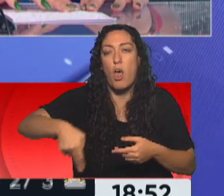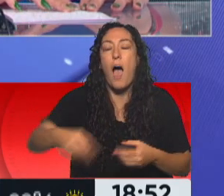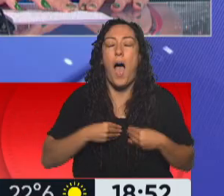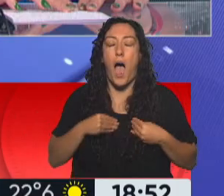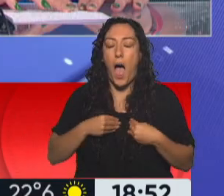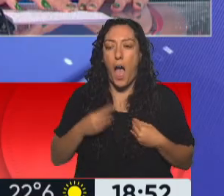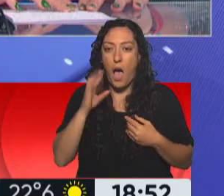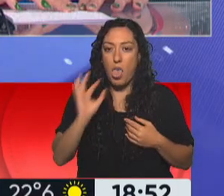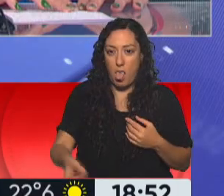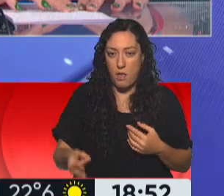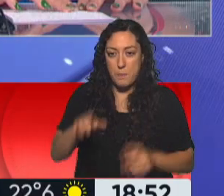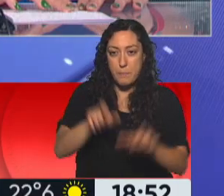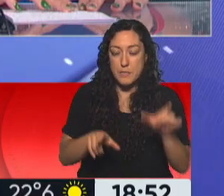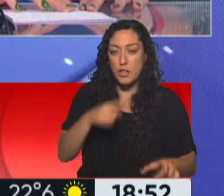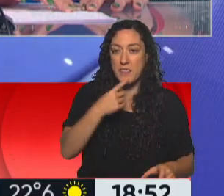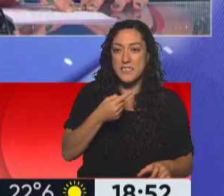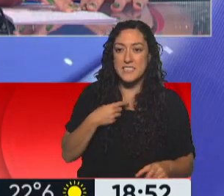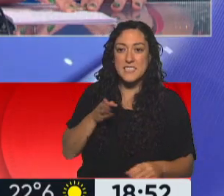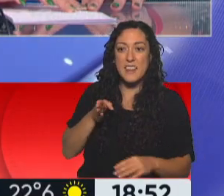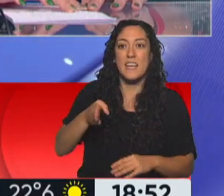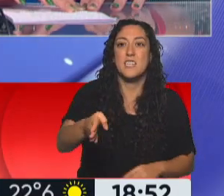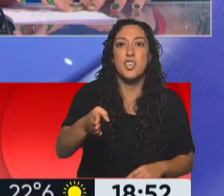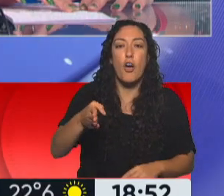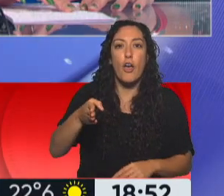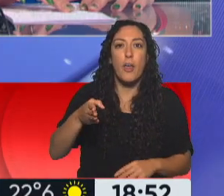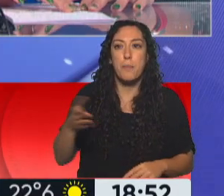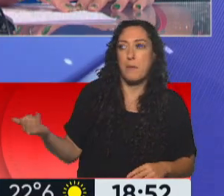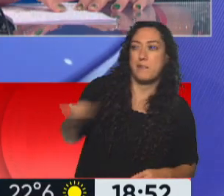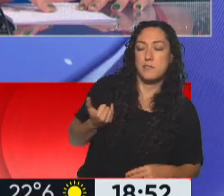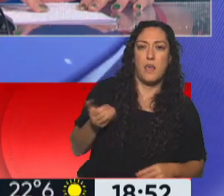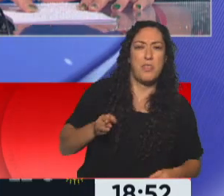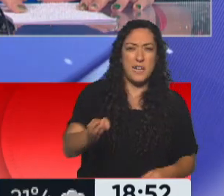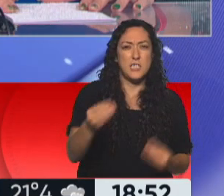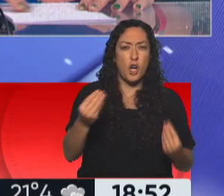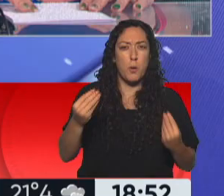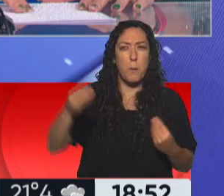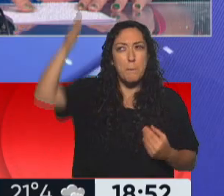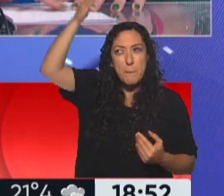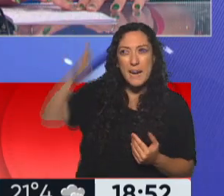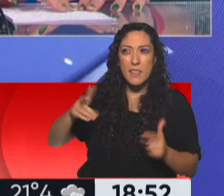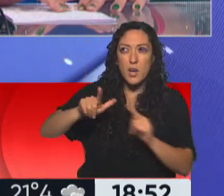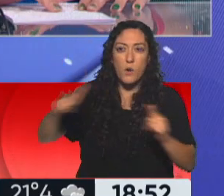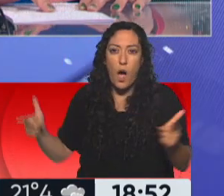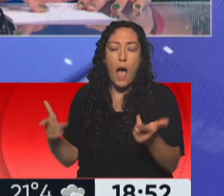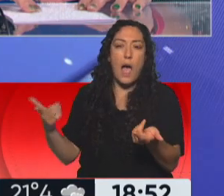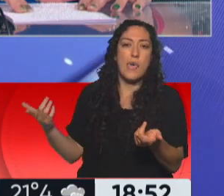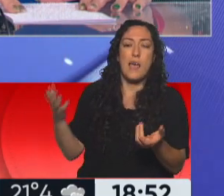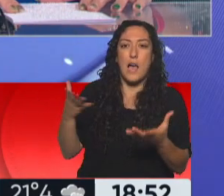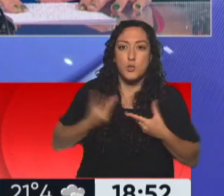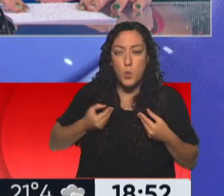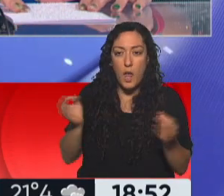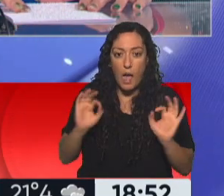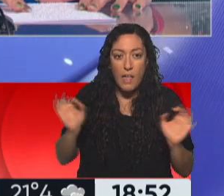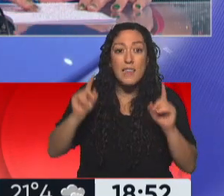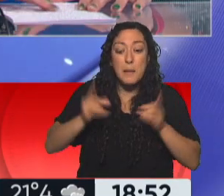caminando por una plaza y la gente te dice anda derecho. ¿Y cómo vas a ir derecho si no tenés ninguna pared, ninguna referencia, nada? También la